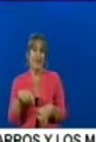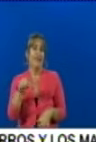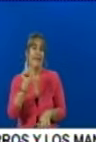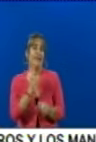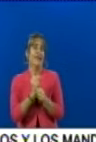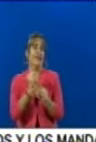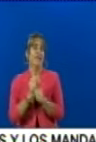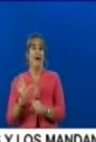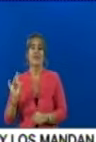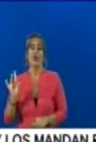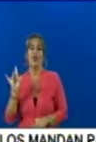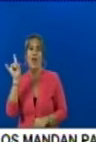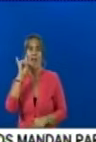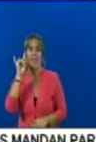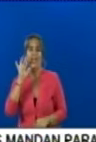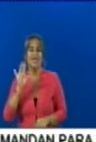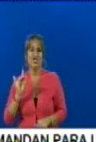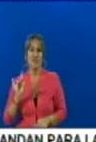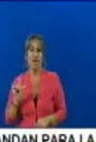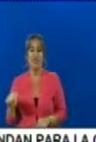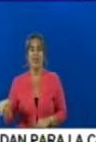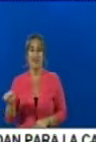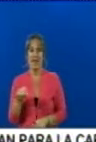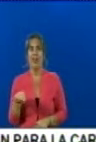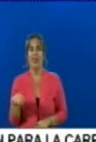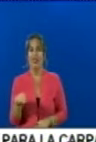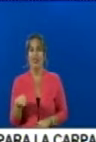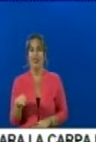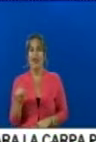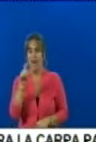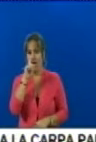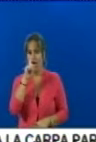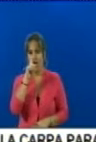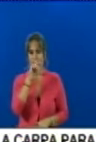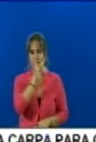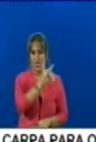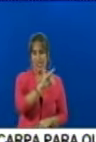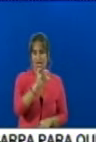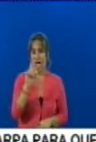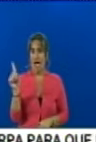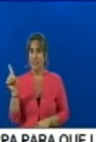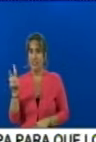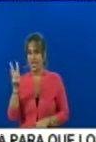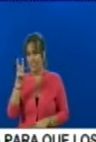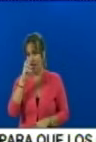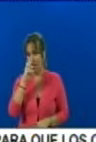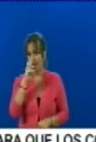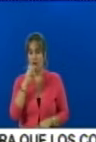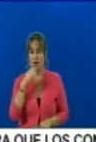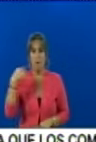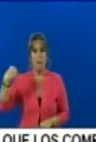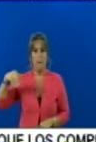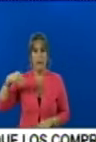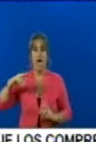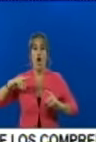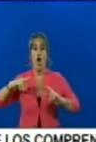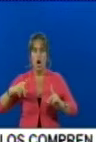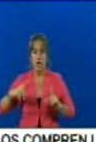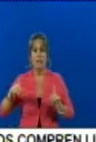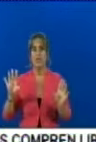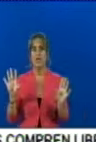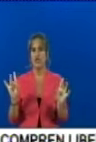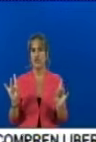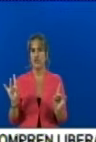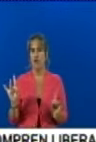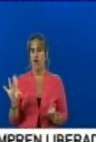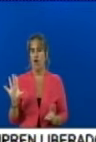yogur de soya y leche de soya para la población, para los niños de 7 a 13 años y otros grupos, con la merienda escolar, volver a retomar parte